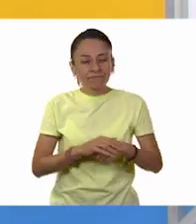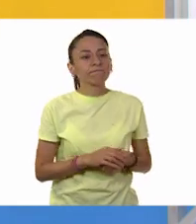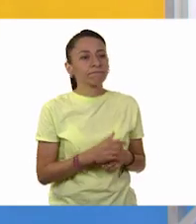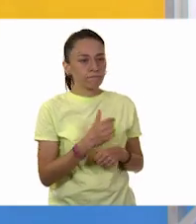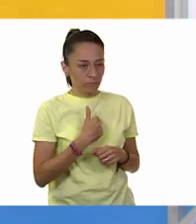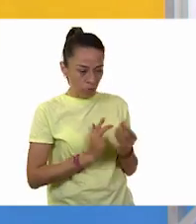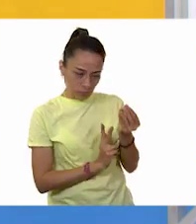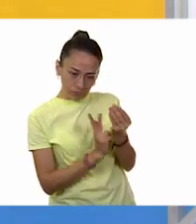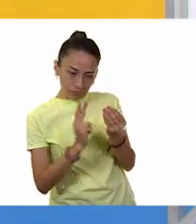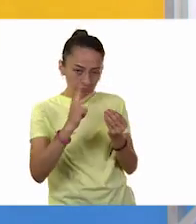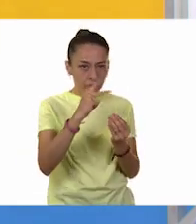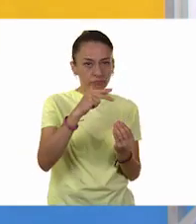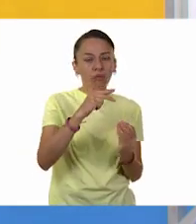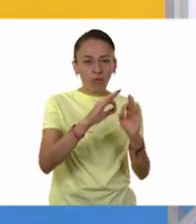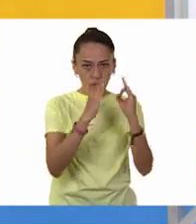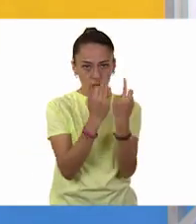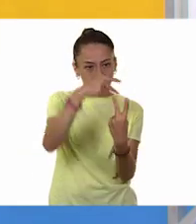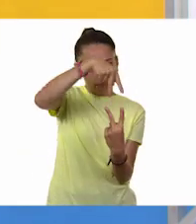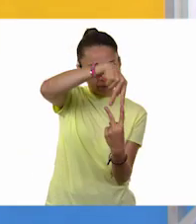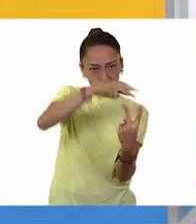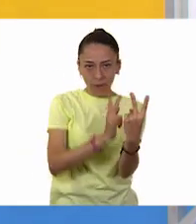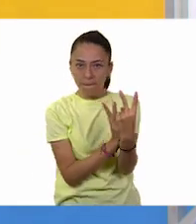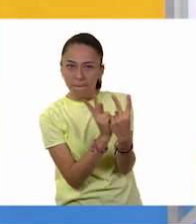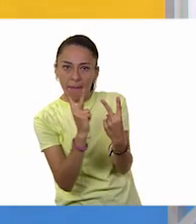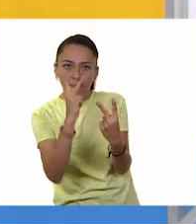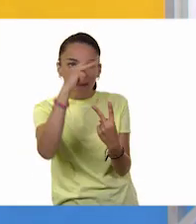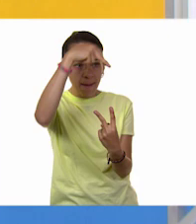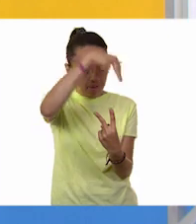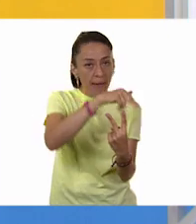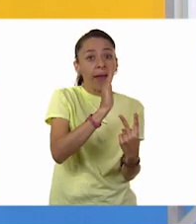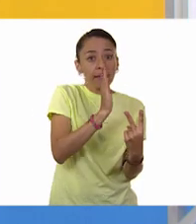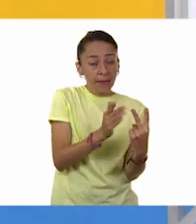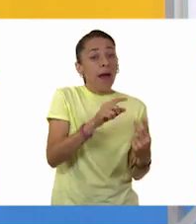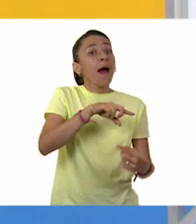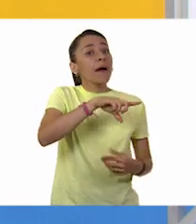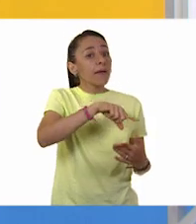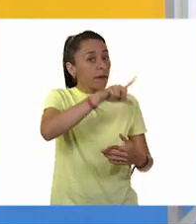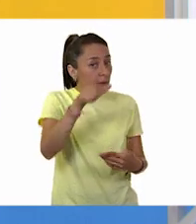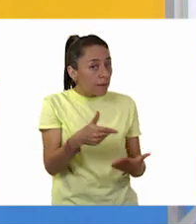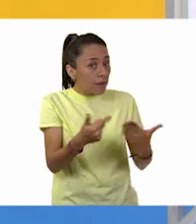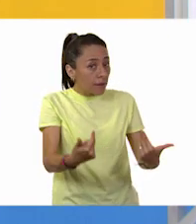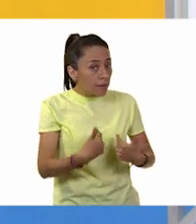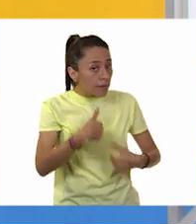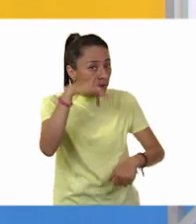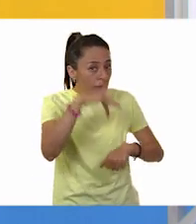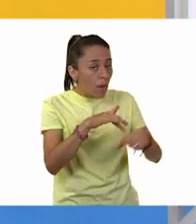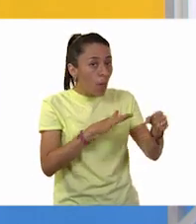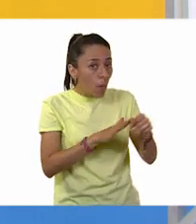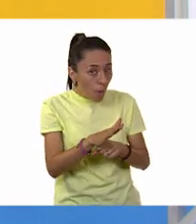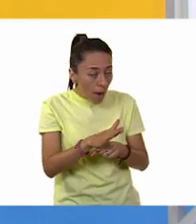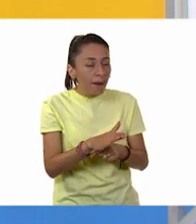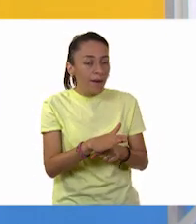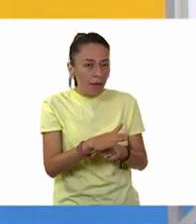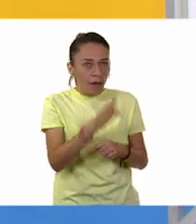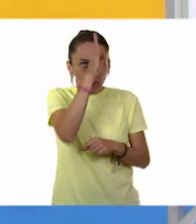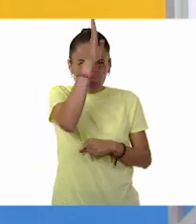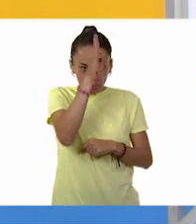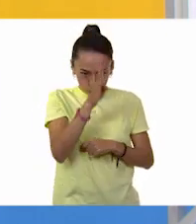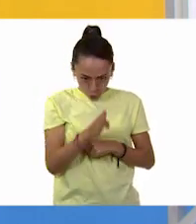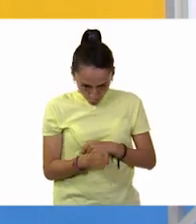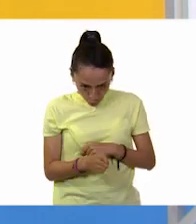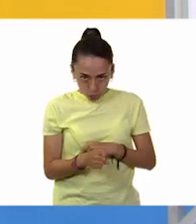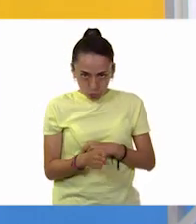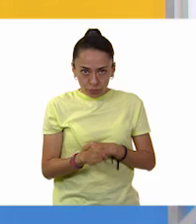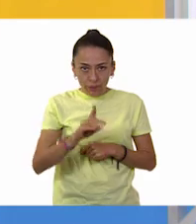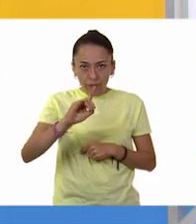diagonal menor, que está representada con una línea azul. Y yo lo voy a recortar por la